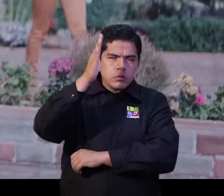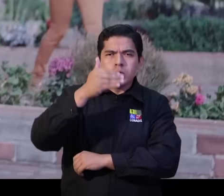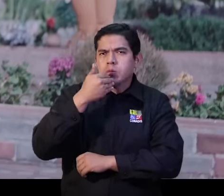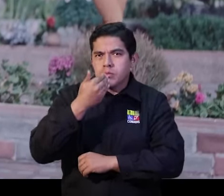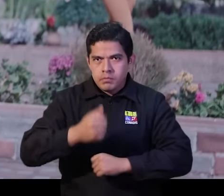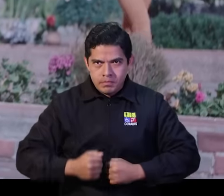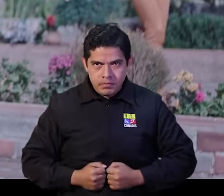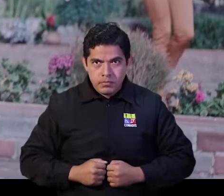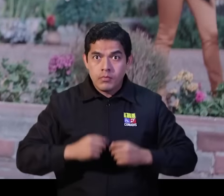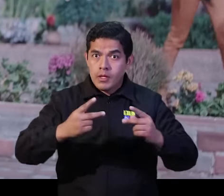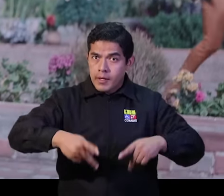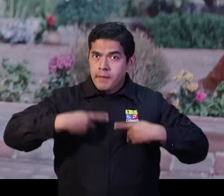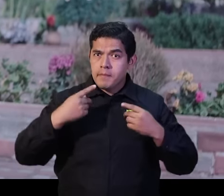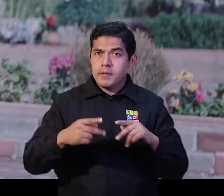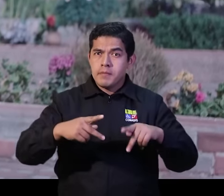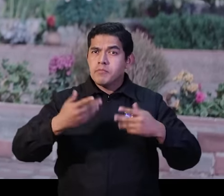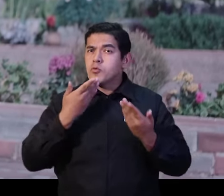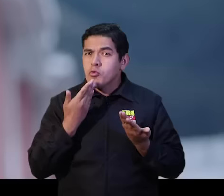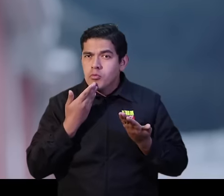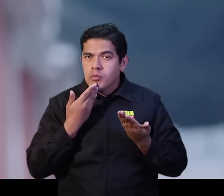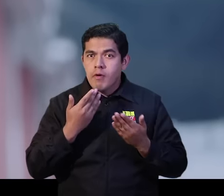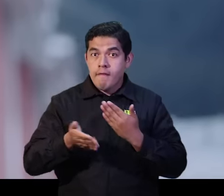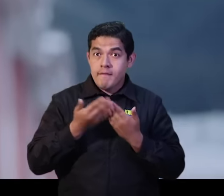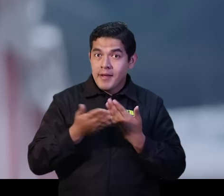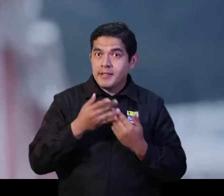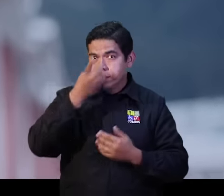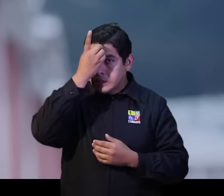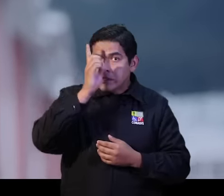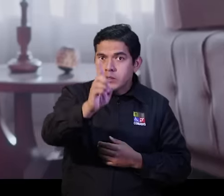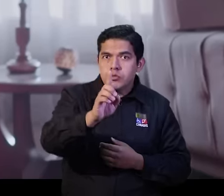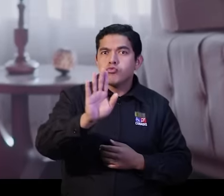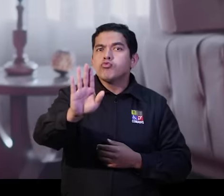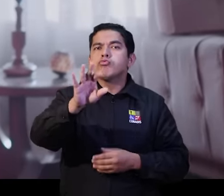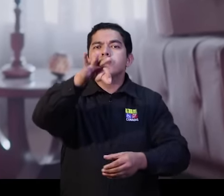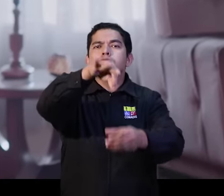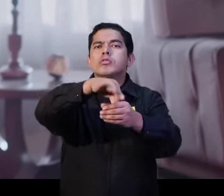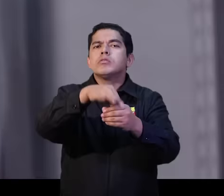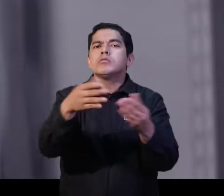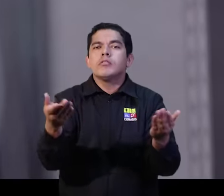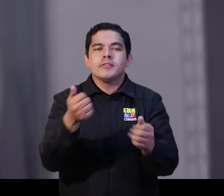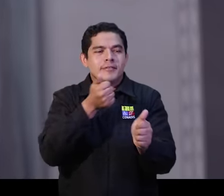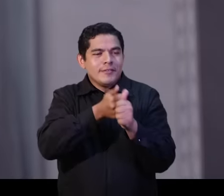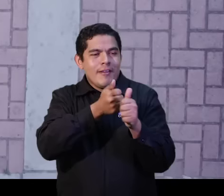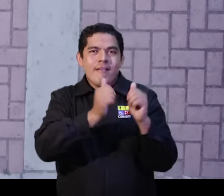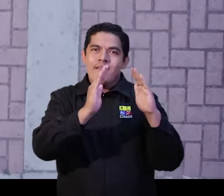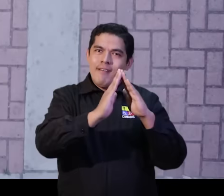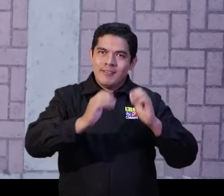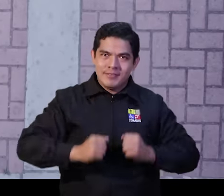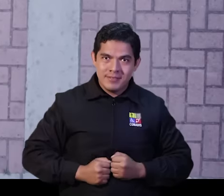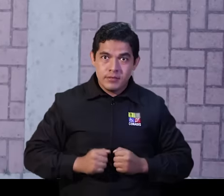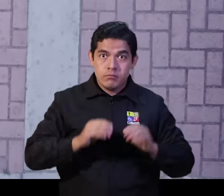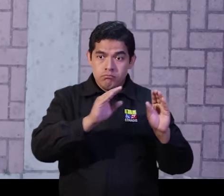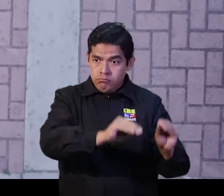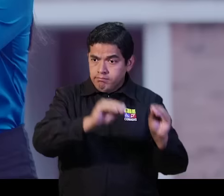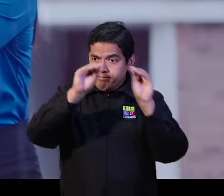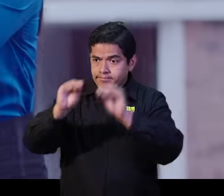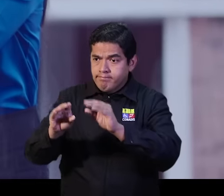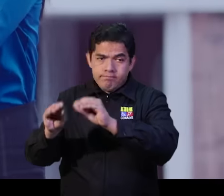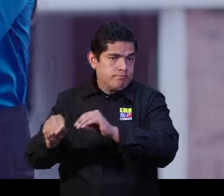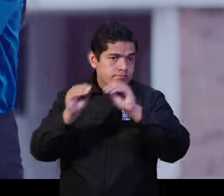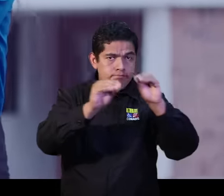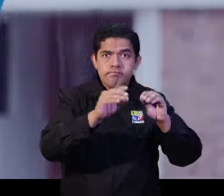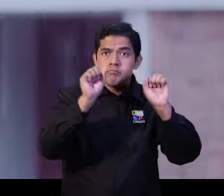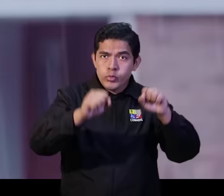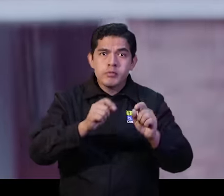en el futuro. Vivir tu vida más fácil es una decisión. Por eso decide sufragar cómodamente cerca de tu casa. Puedes cambiar tu lugar